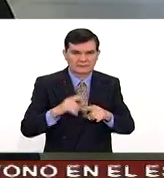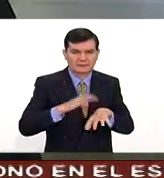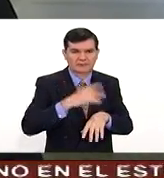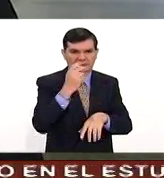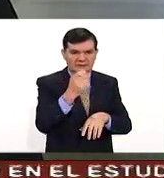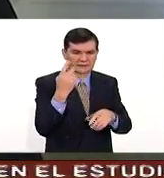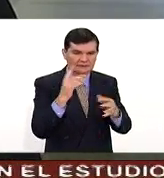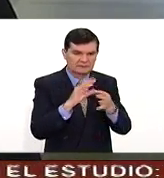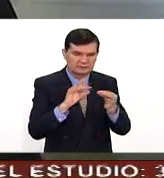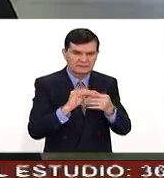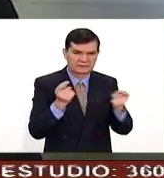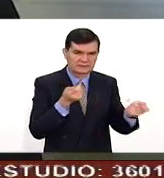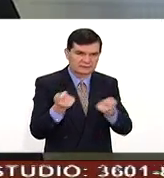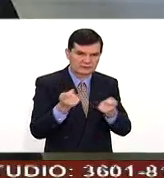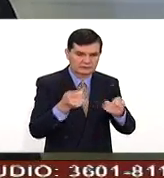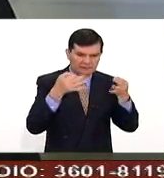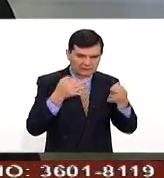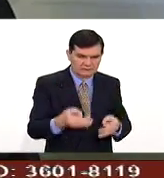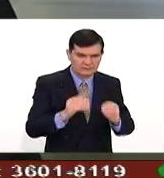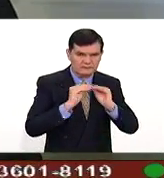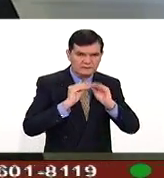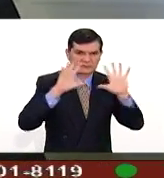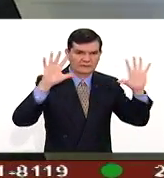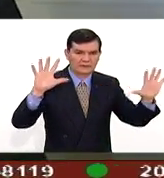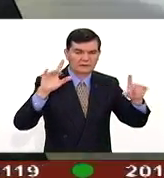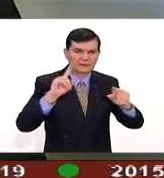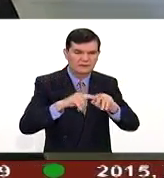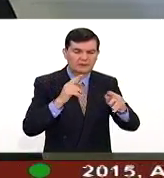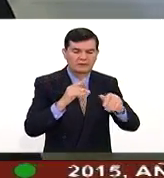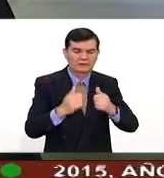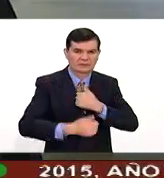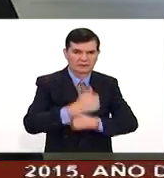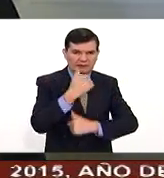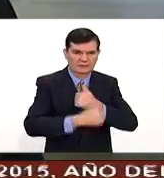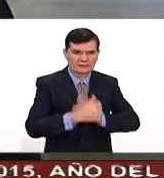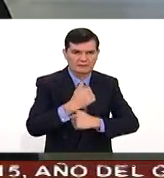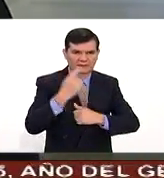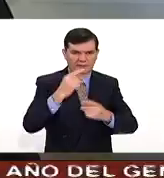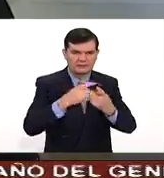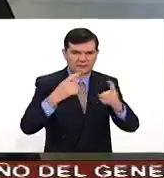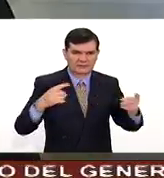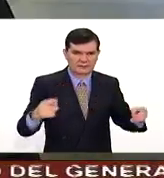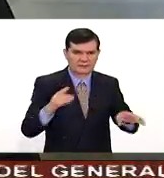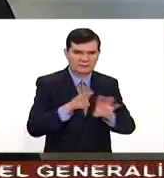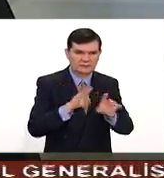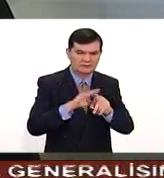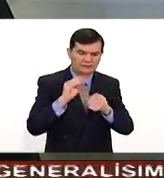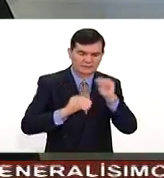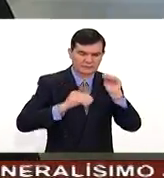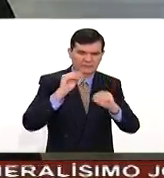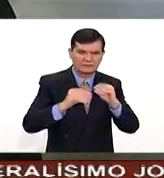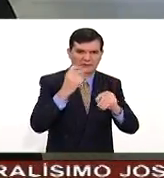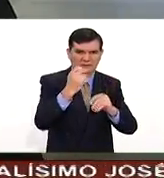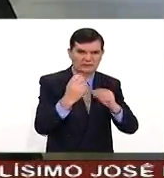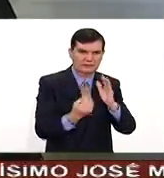se refiere al control, eficiencia, transparencia y competencia en el desarrollo de obras de infraestructura de esta